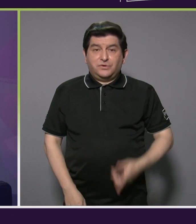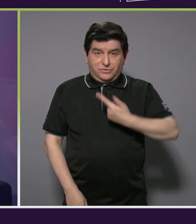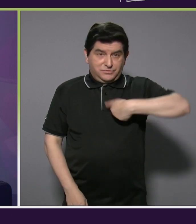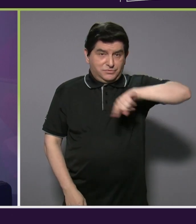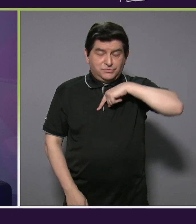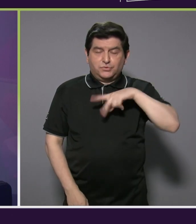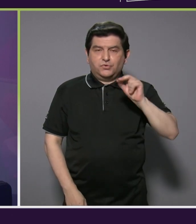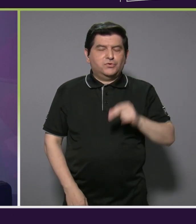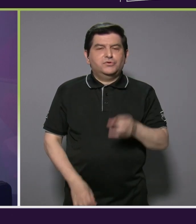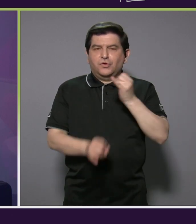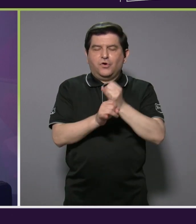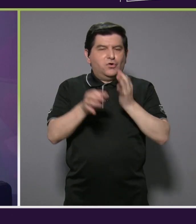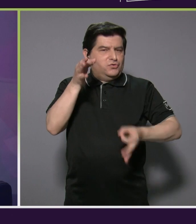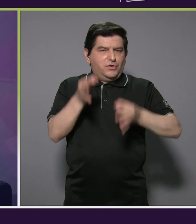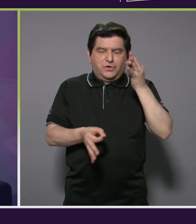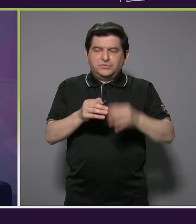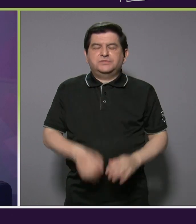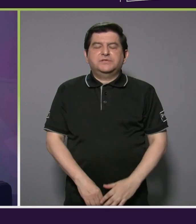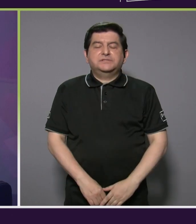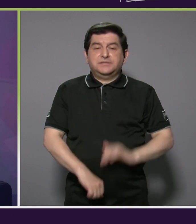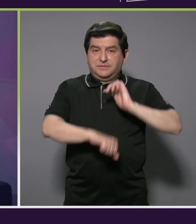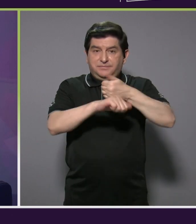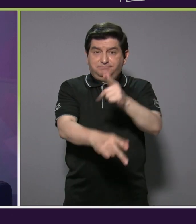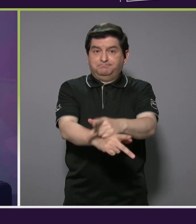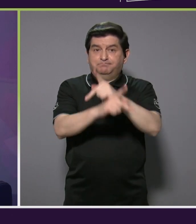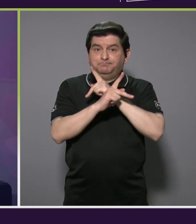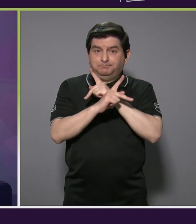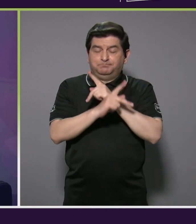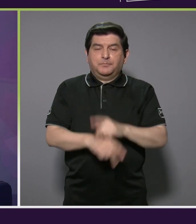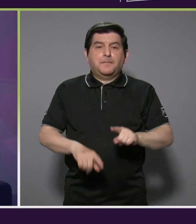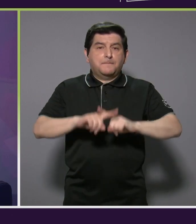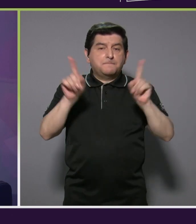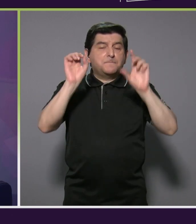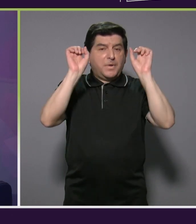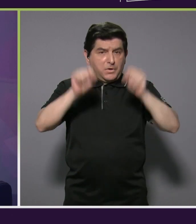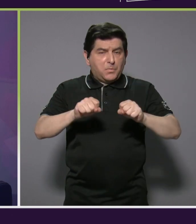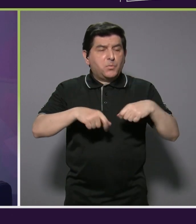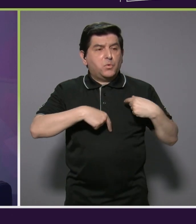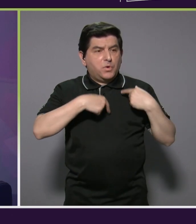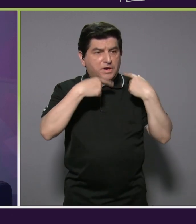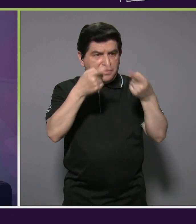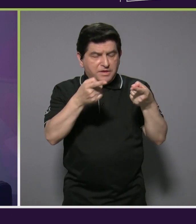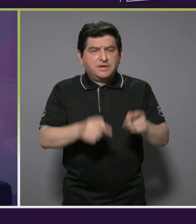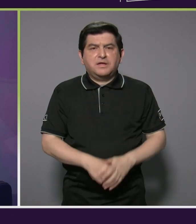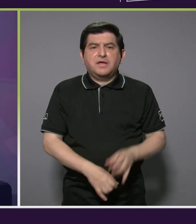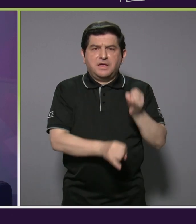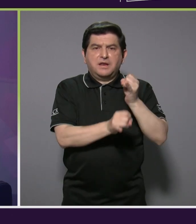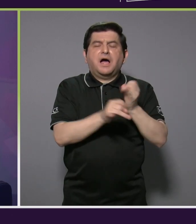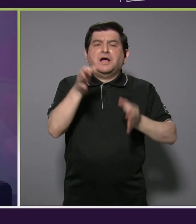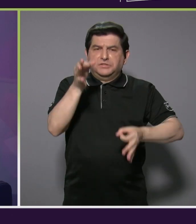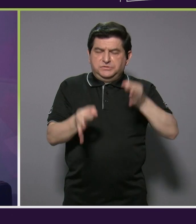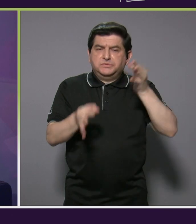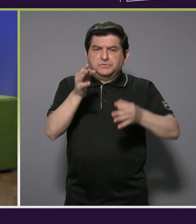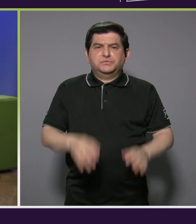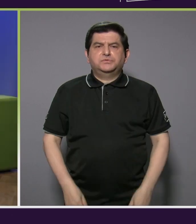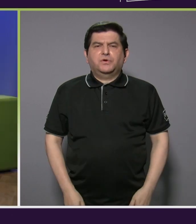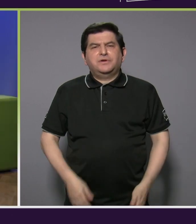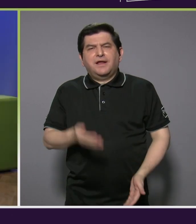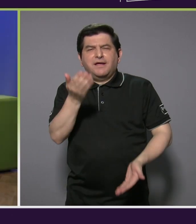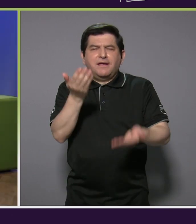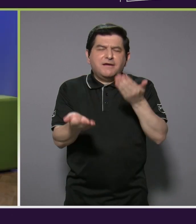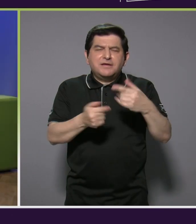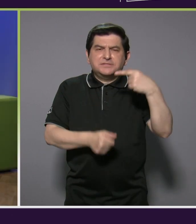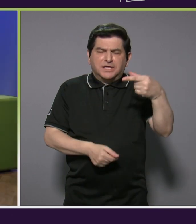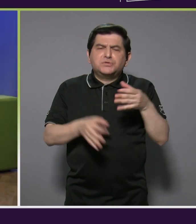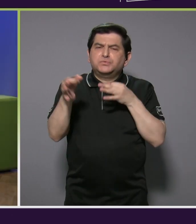ente judicial para poder dar medidas de protección, pero tendrían que recurrir a las entidades judiciales, ¿verdad? Que eso tal vez Gustavo lo